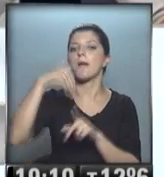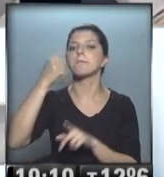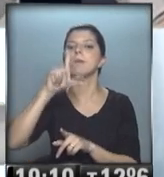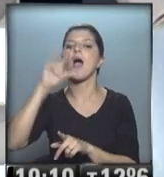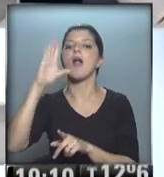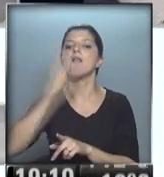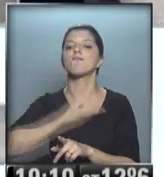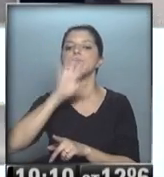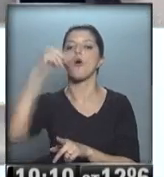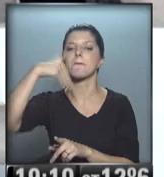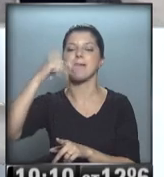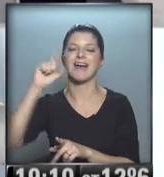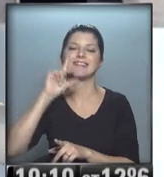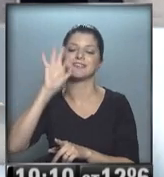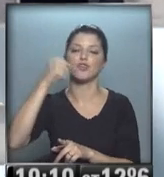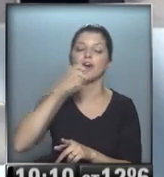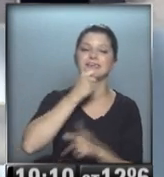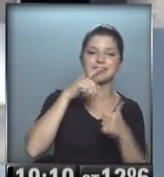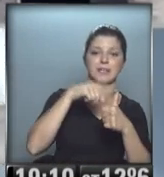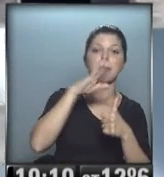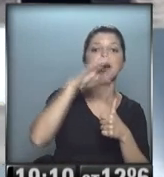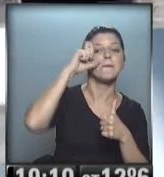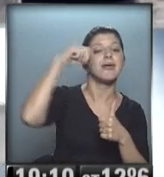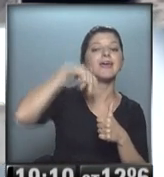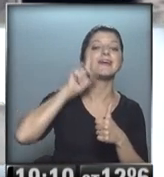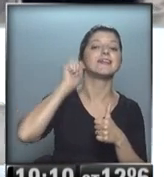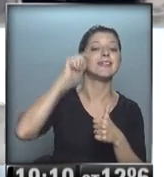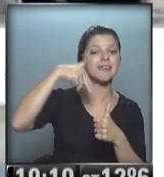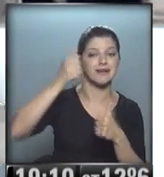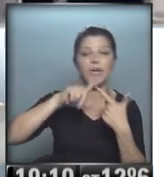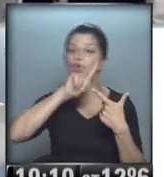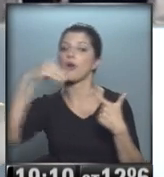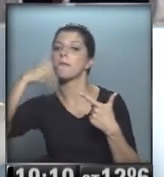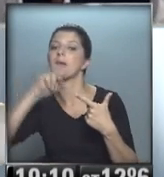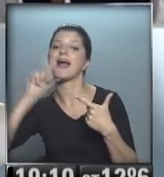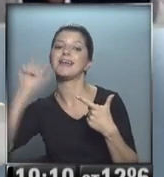una malformación, si es benigna o maligna, sin necesidad de biopsia?